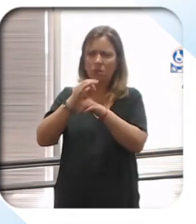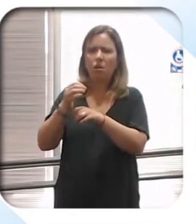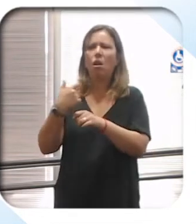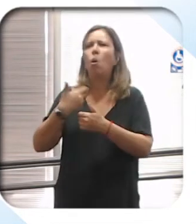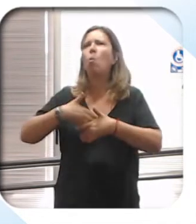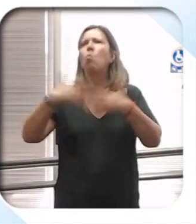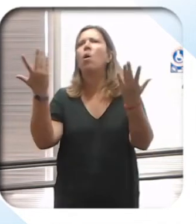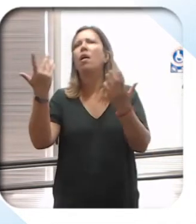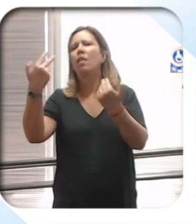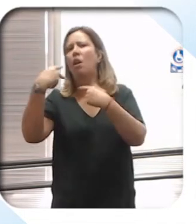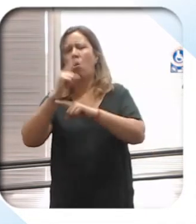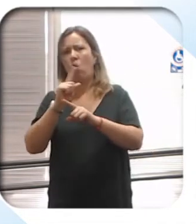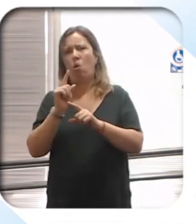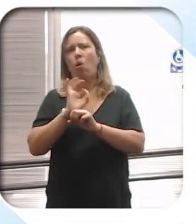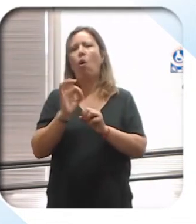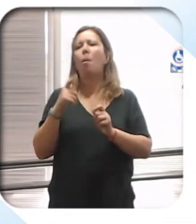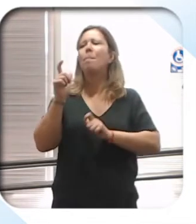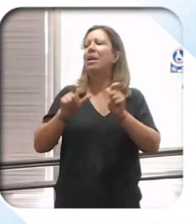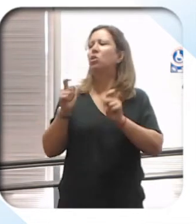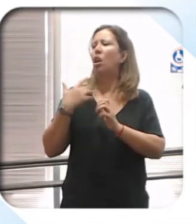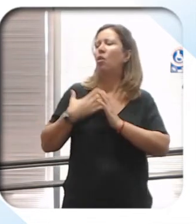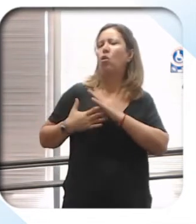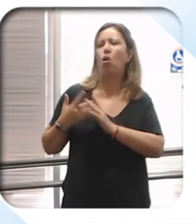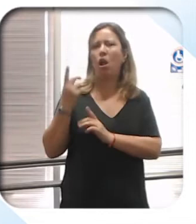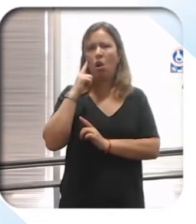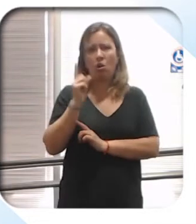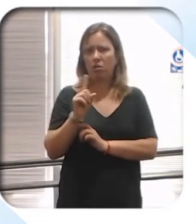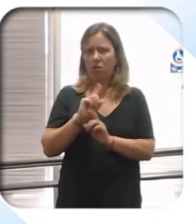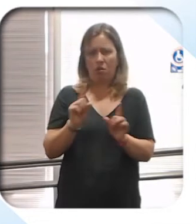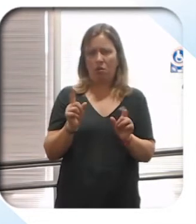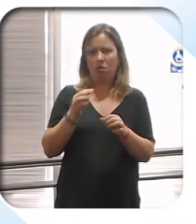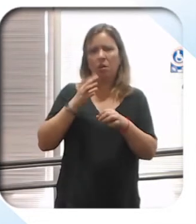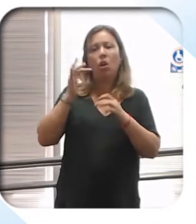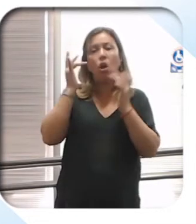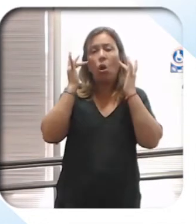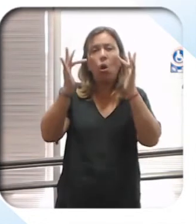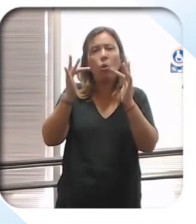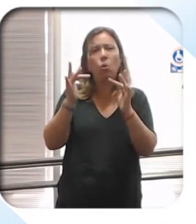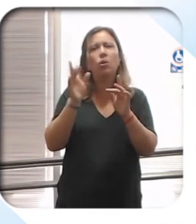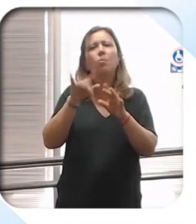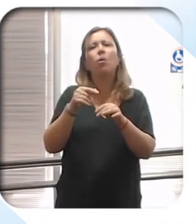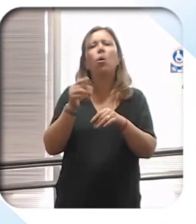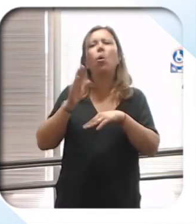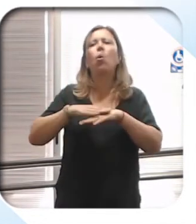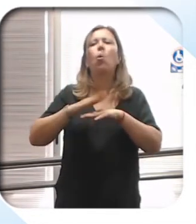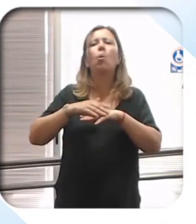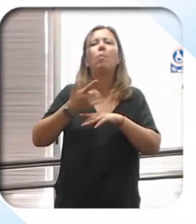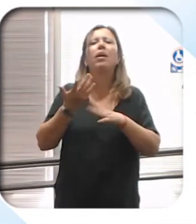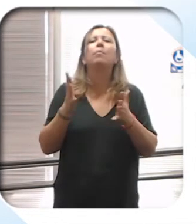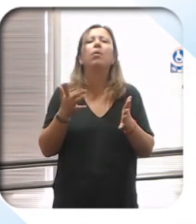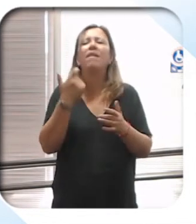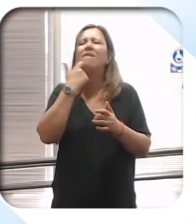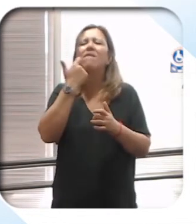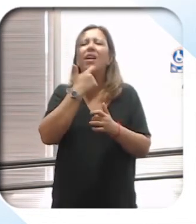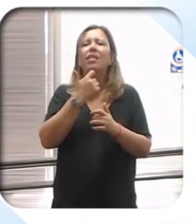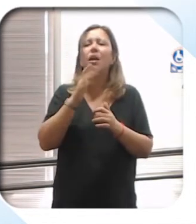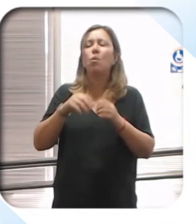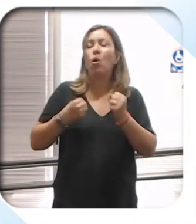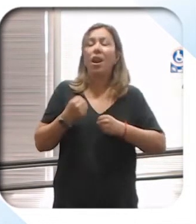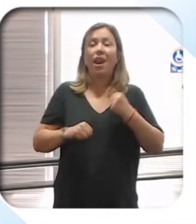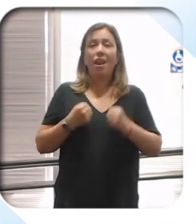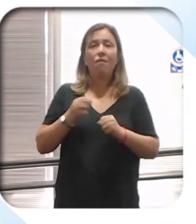público, froterismo con las personas. No todas las conductas son por hipersexualidad. A veces obedecen a un trastorno de ansiedad o